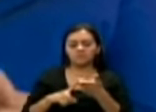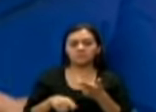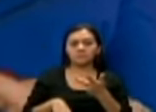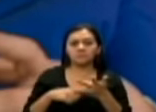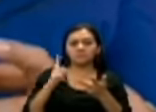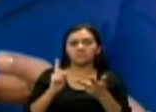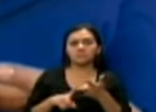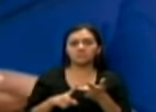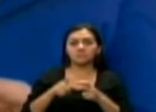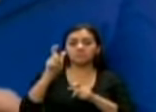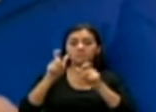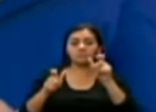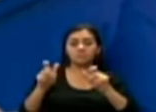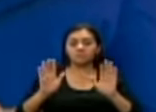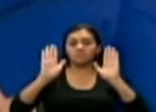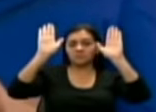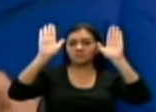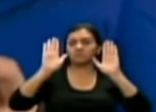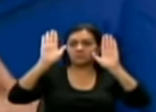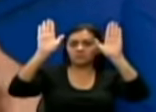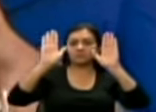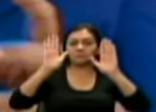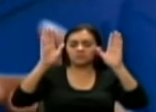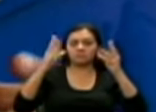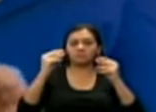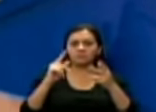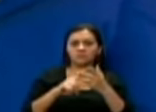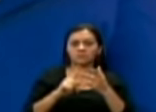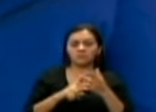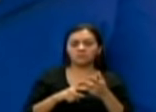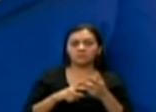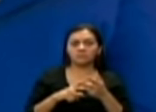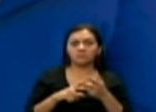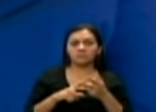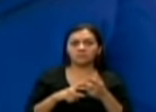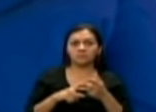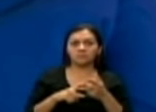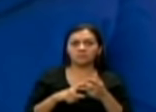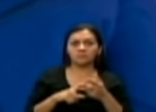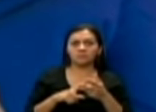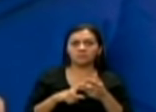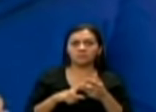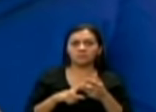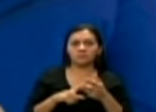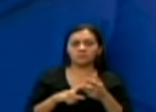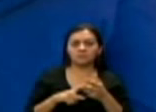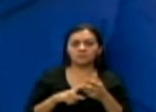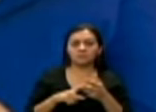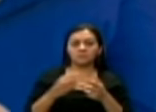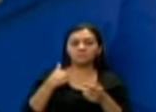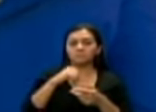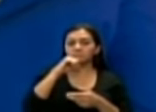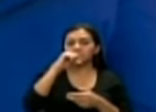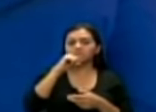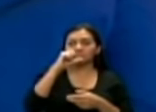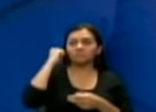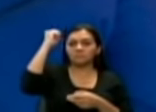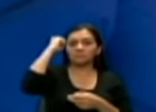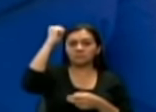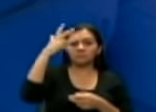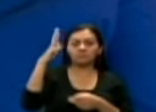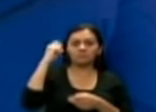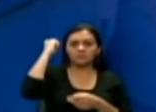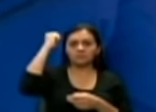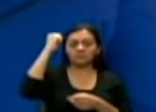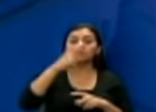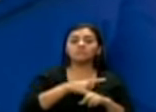hacen movilizaciones, es decir, por reivindicaciones, digamos, aparentemente justas, pero que en